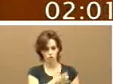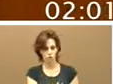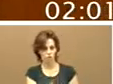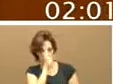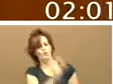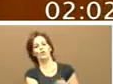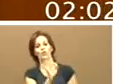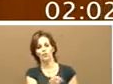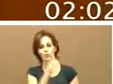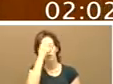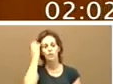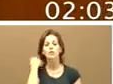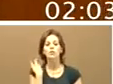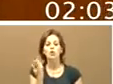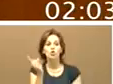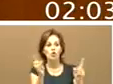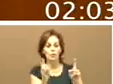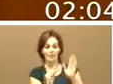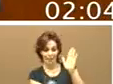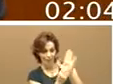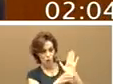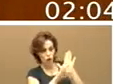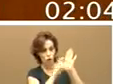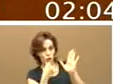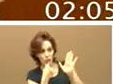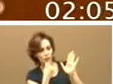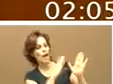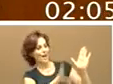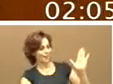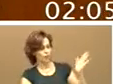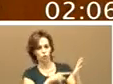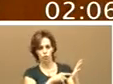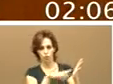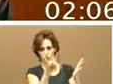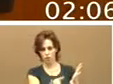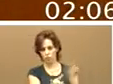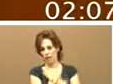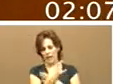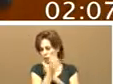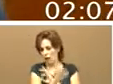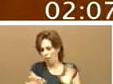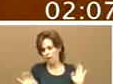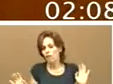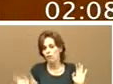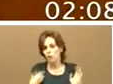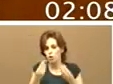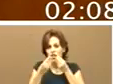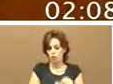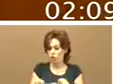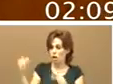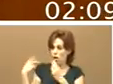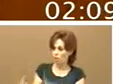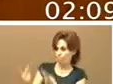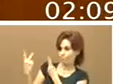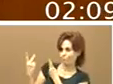Solo los que aceptamos en la Constitución, que los hay, y no vamos a engañarnos. Pero bueno, vienen de la historia. A